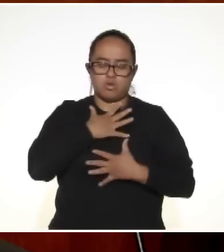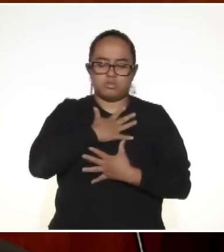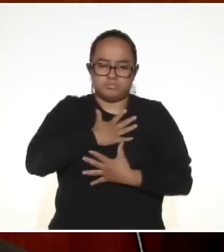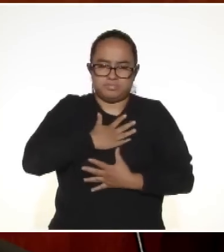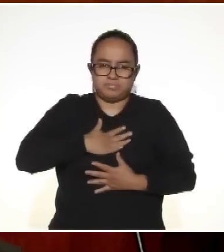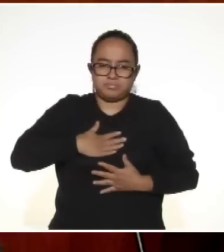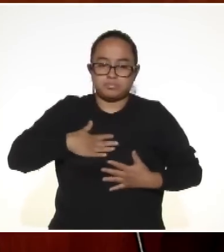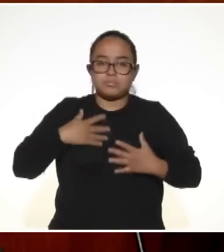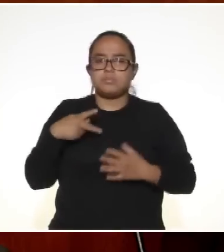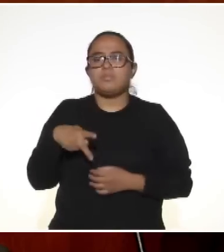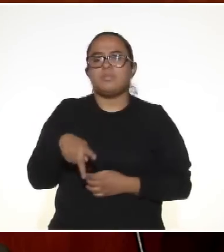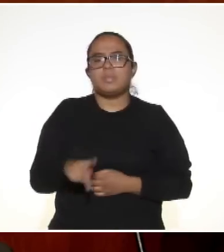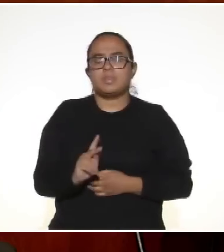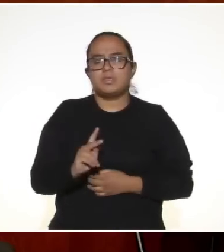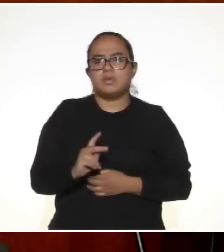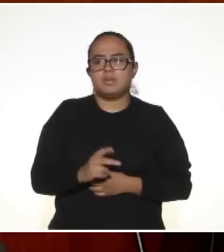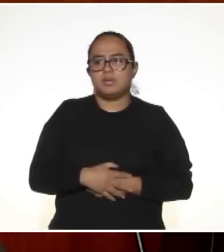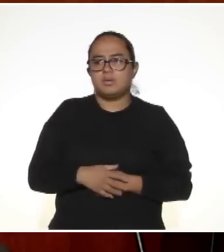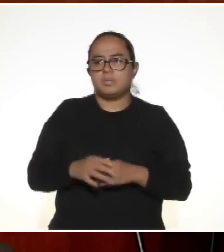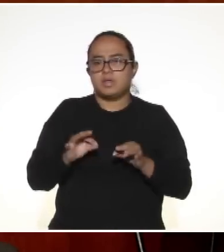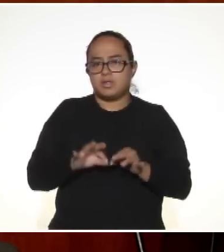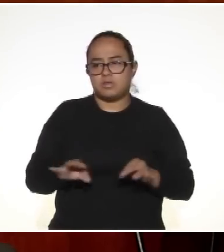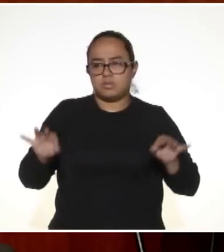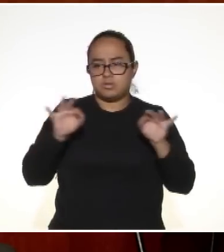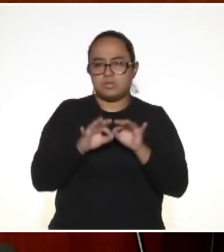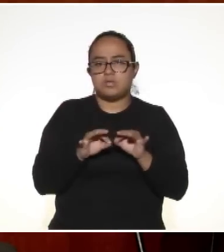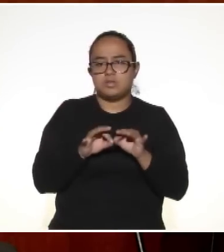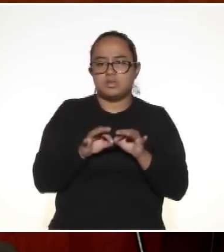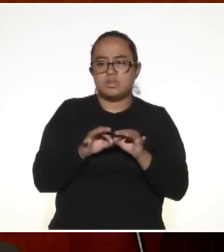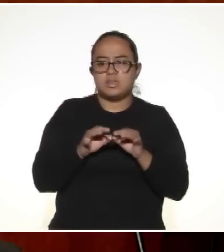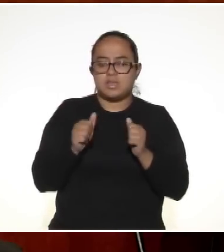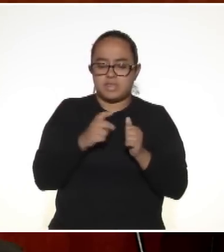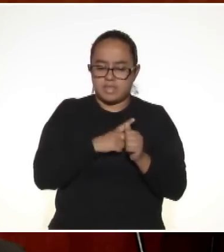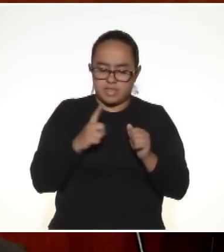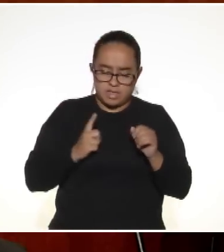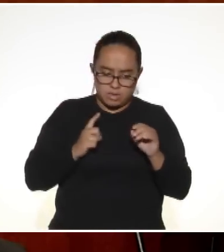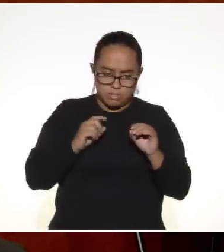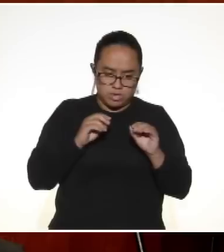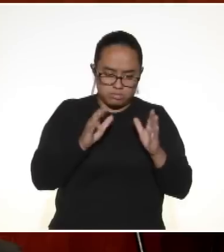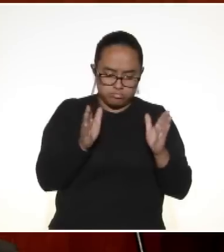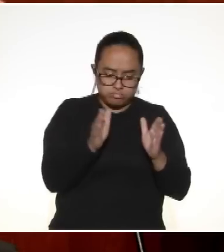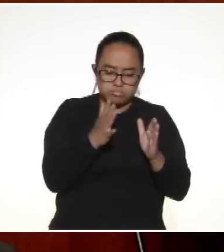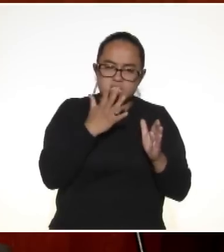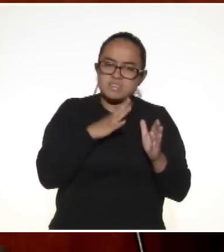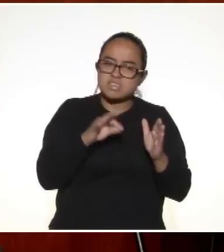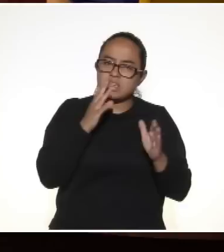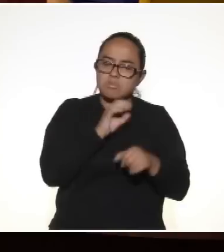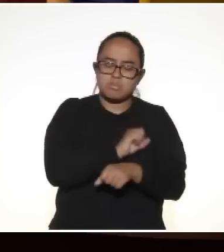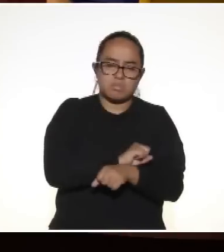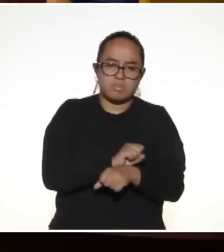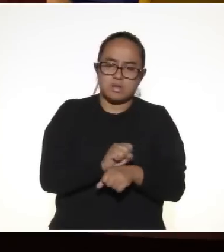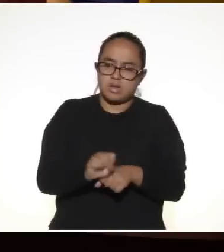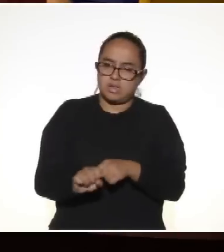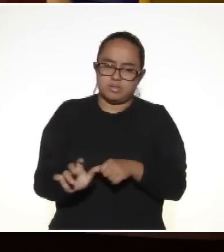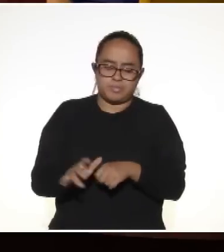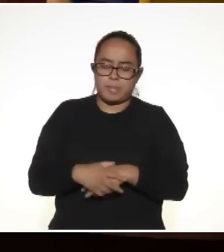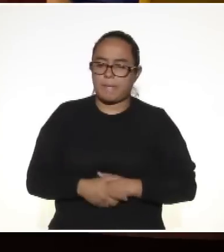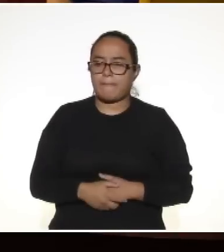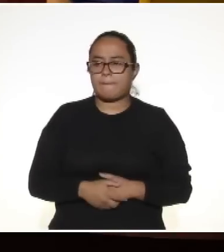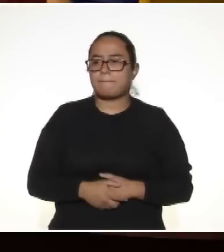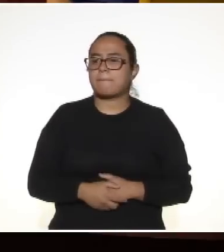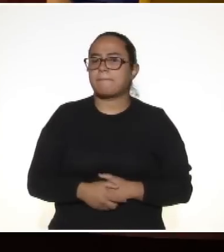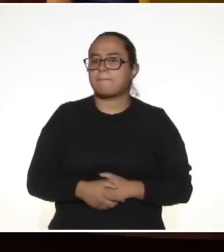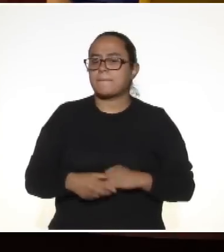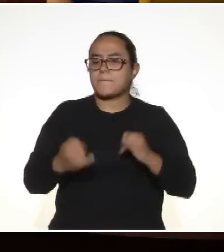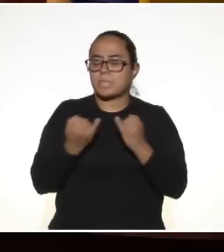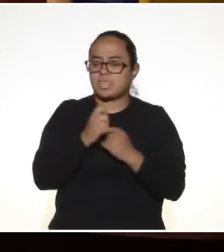eso, la verdad es que valdría la pena tenerlo lo más compacto y lo más simple posible. Ok, y también